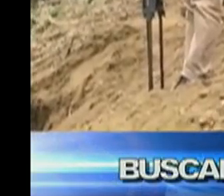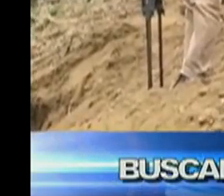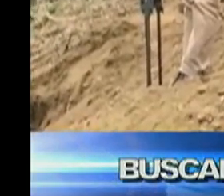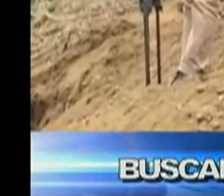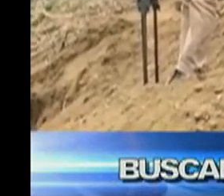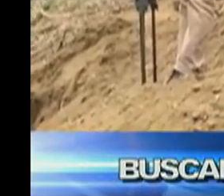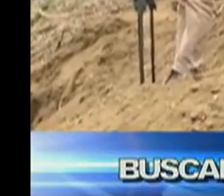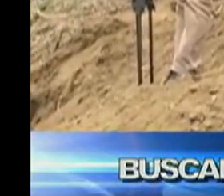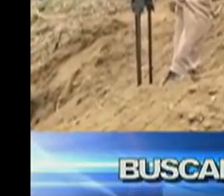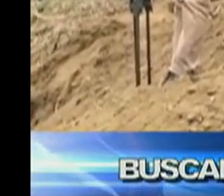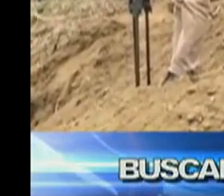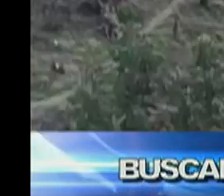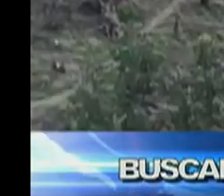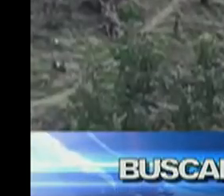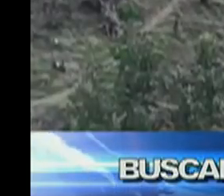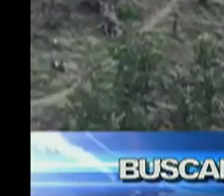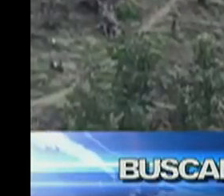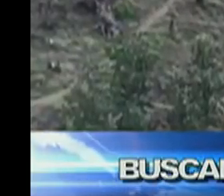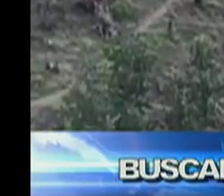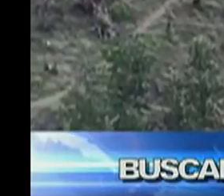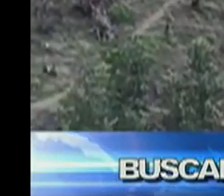en Loja.